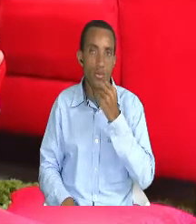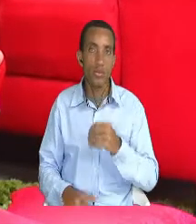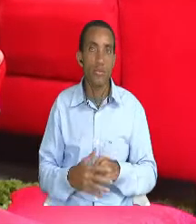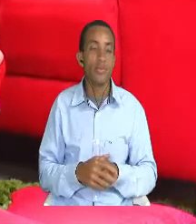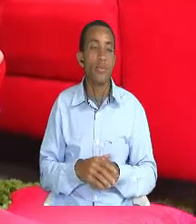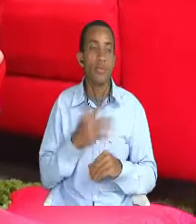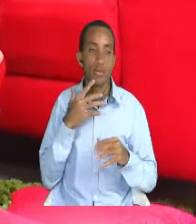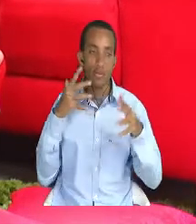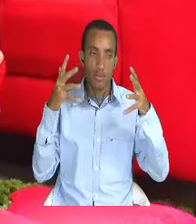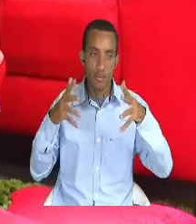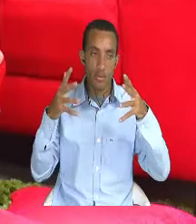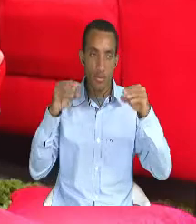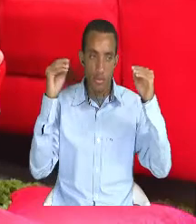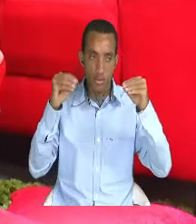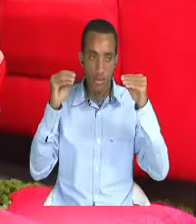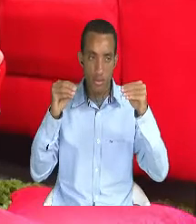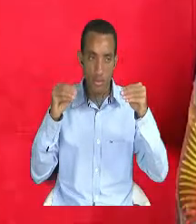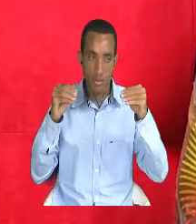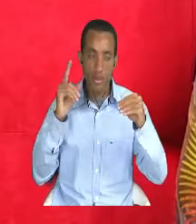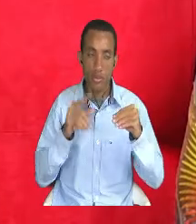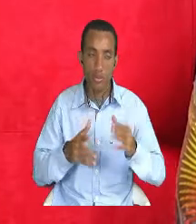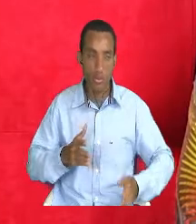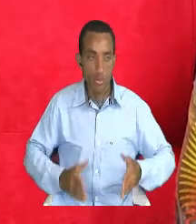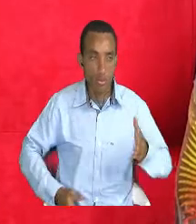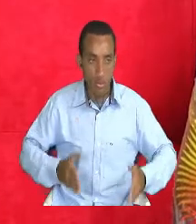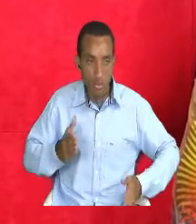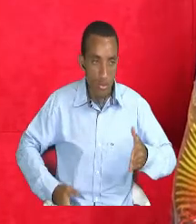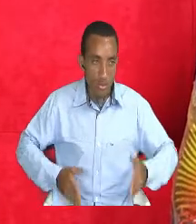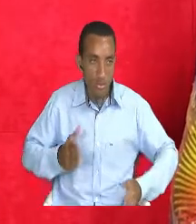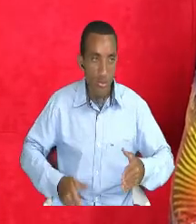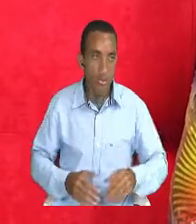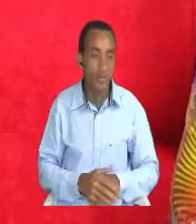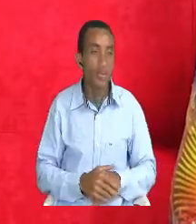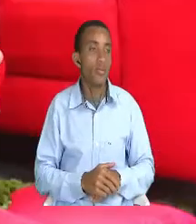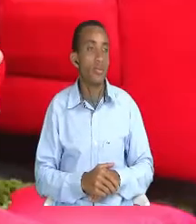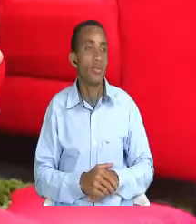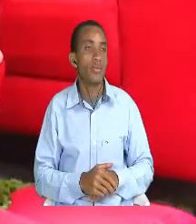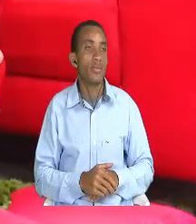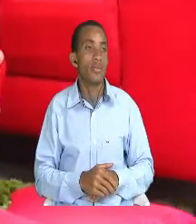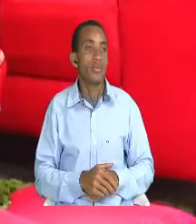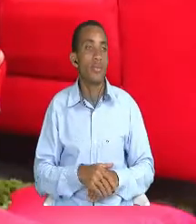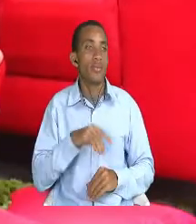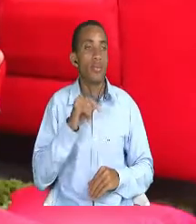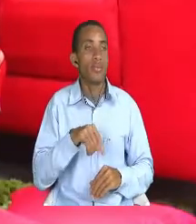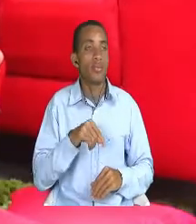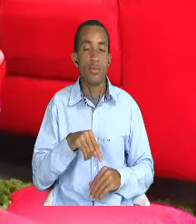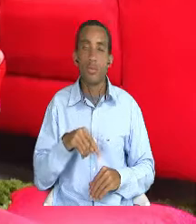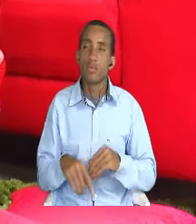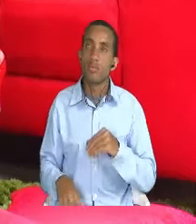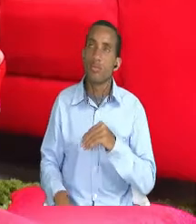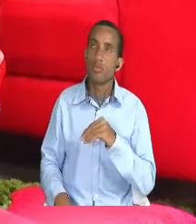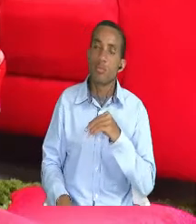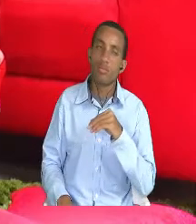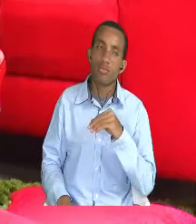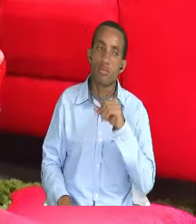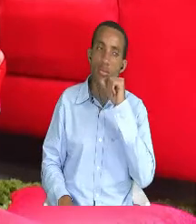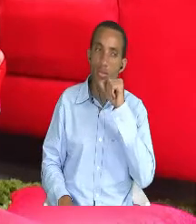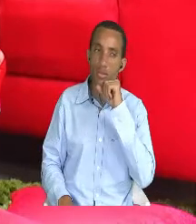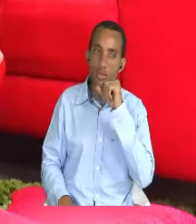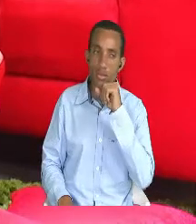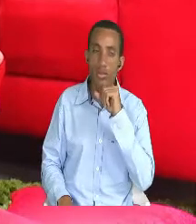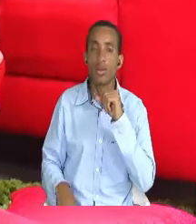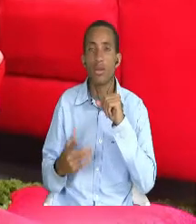enseñar, de ahora instruir este bonito deporte como es el atletismo en Barranca Bermeja. Bueno, en Barranca Bermeja el deporte siempre ha estado